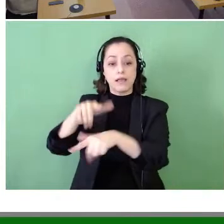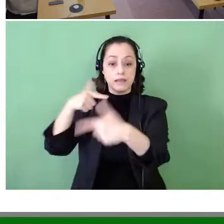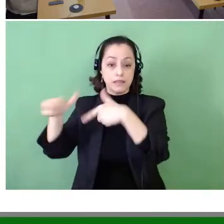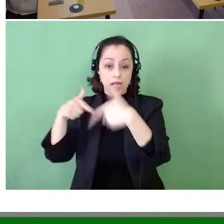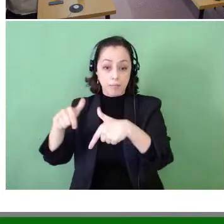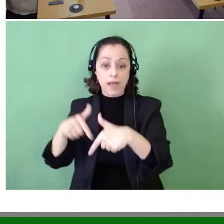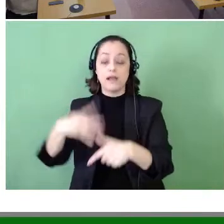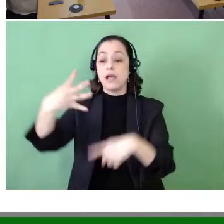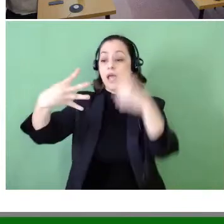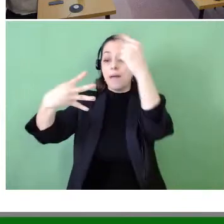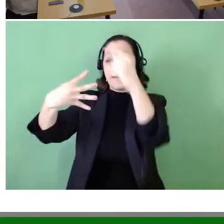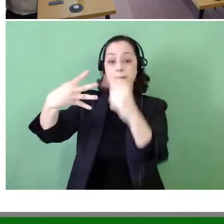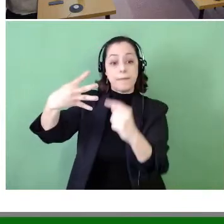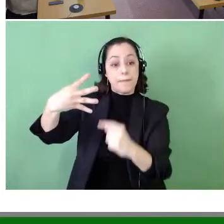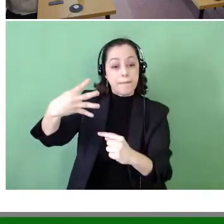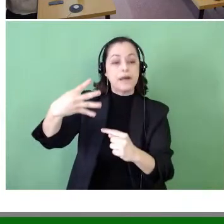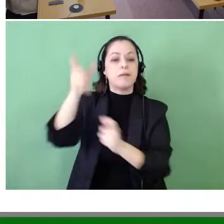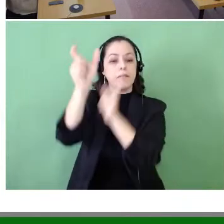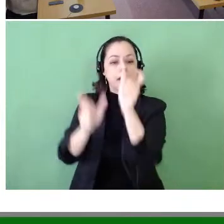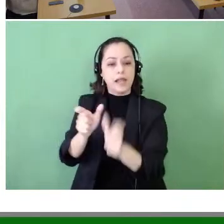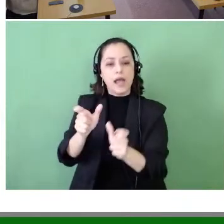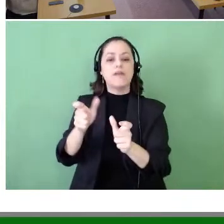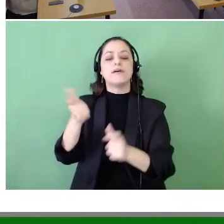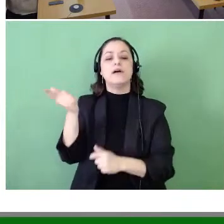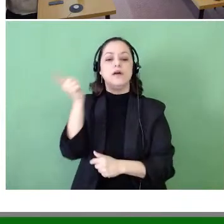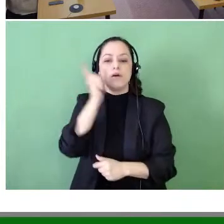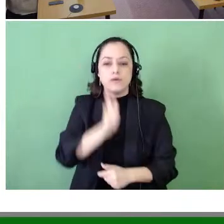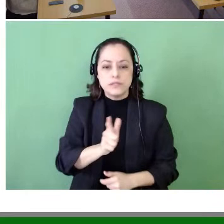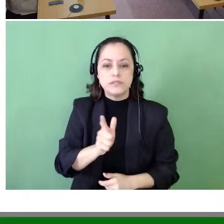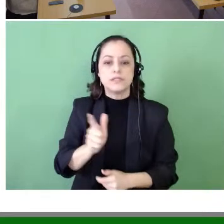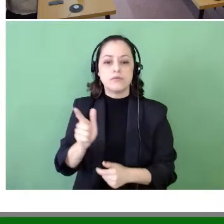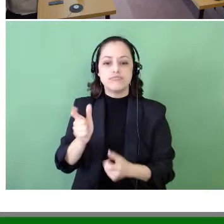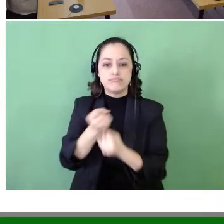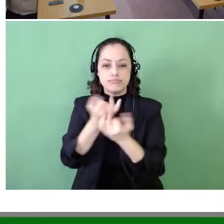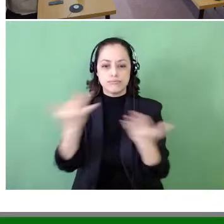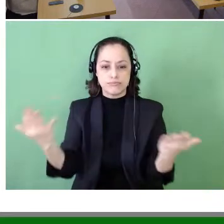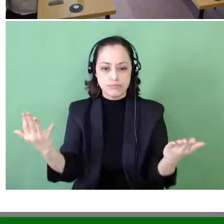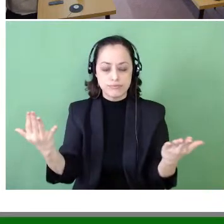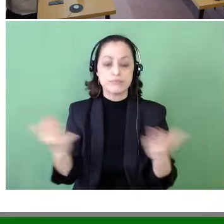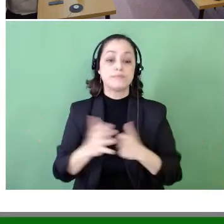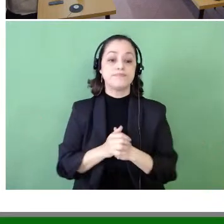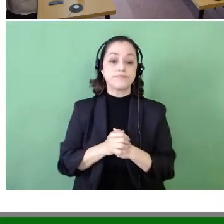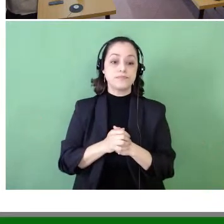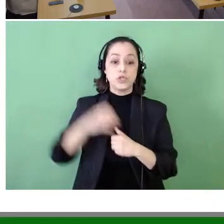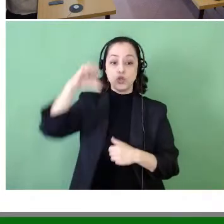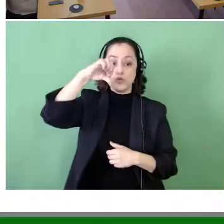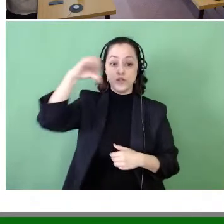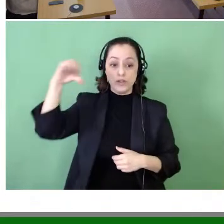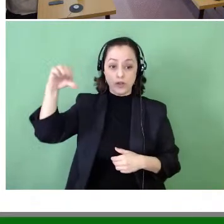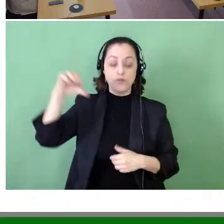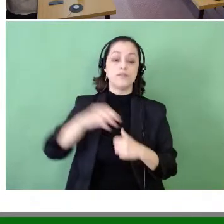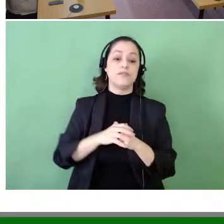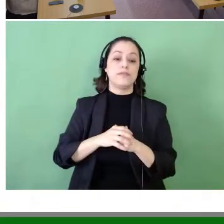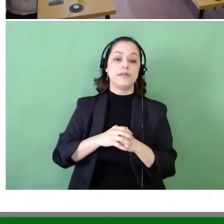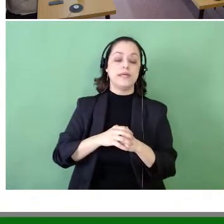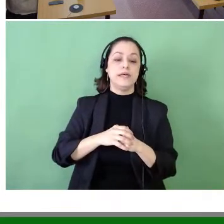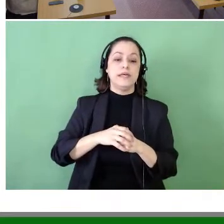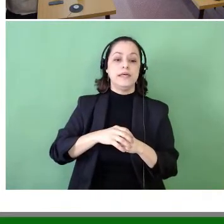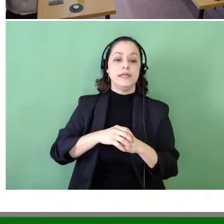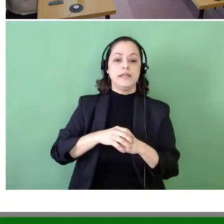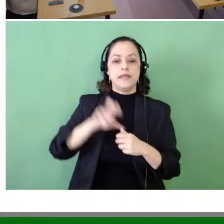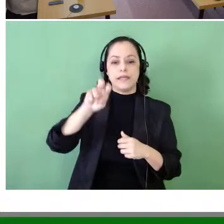plataforma PITRA, por ejemplo, que encontramos 99, en la CAPES 513, en la Cielo 90, en